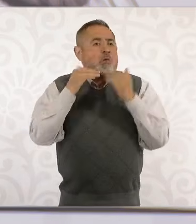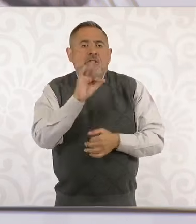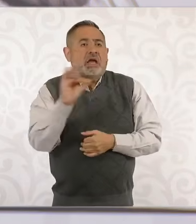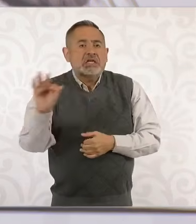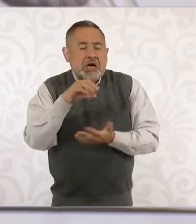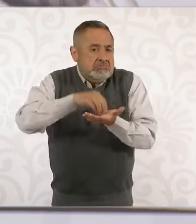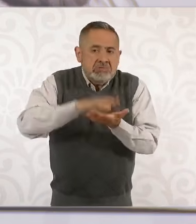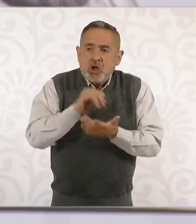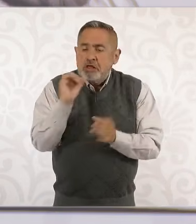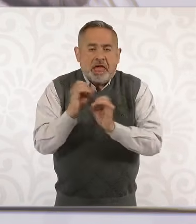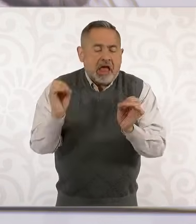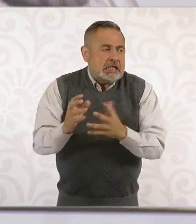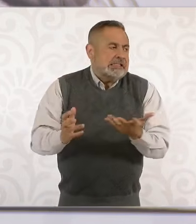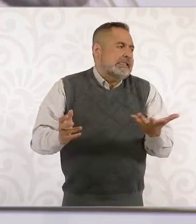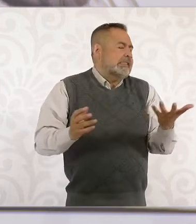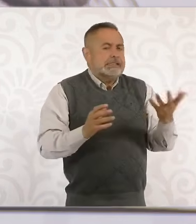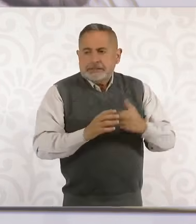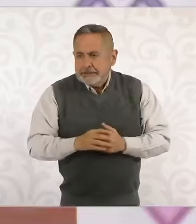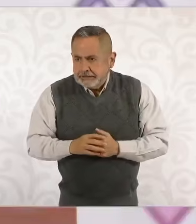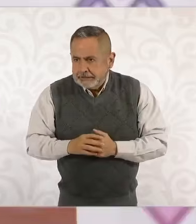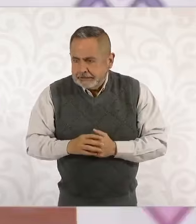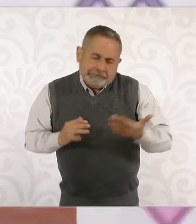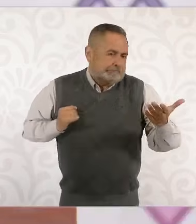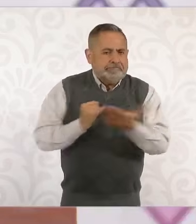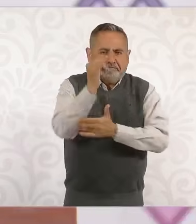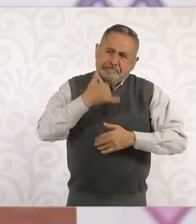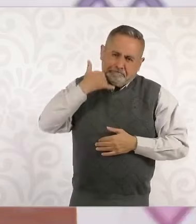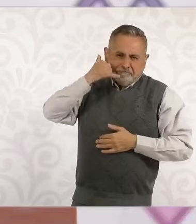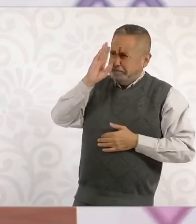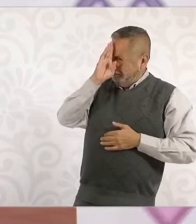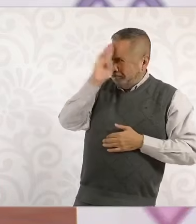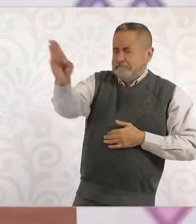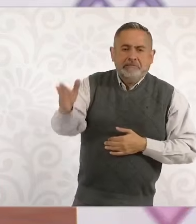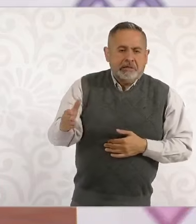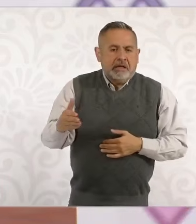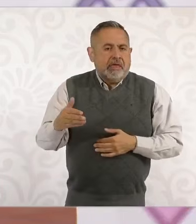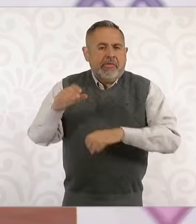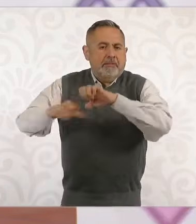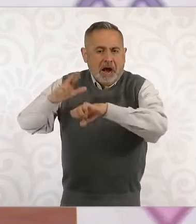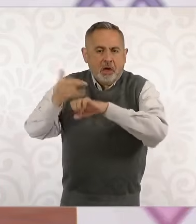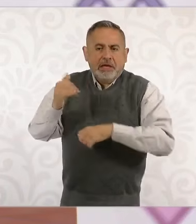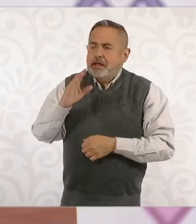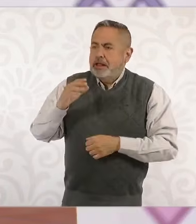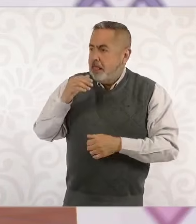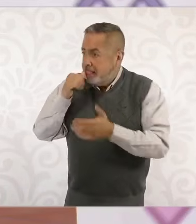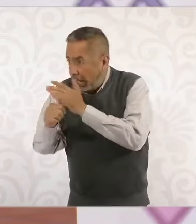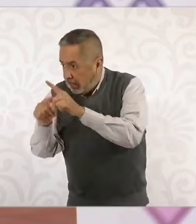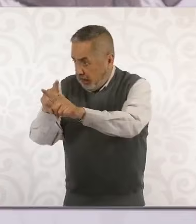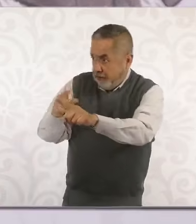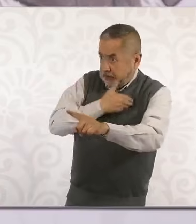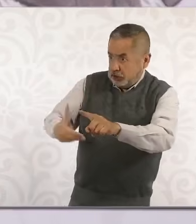para el momento que vienen, y entonces fue que tomé la decisión pues de hablarle al canciller y decirle, ¿podemos mandarle una carta al presidente de